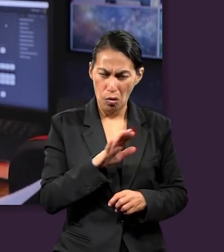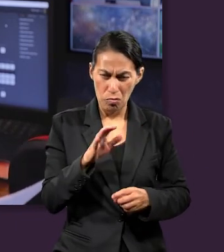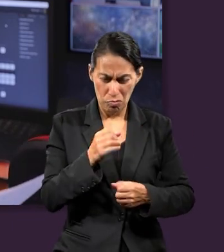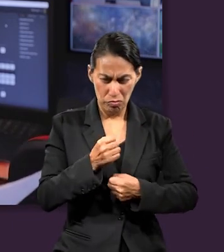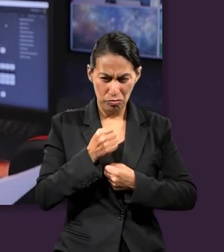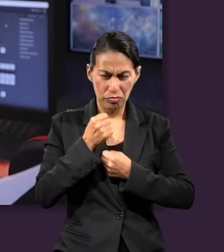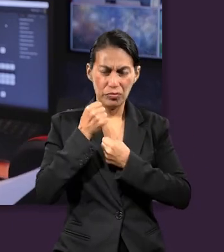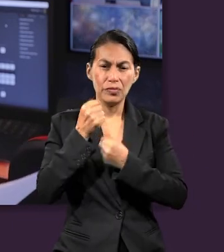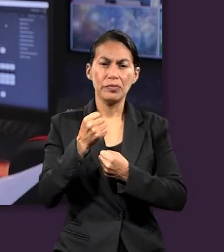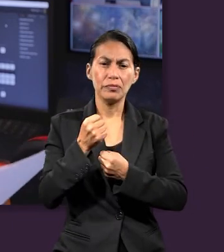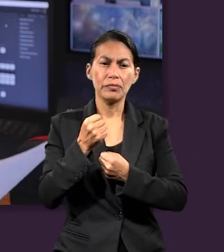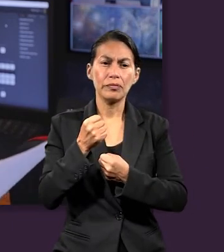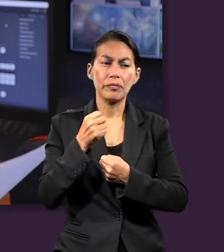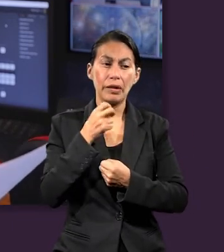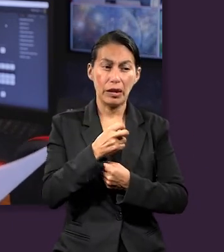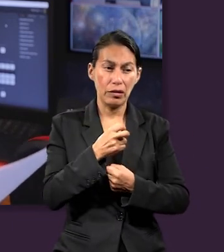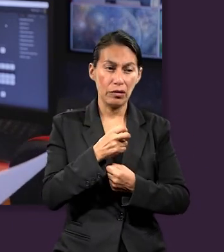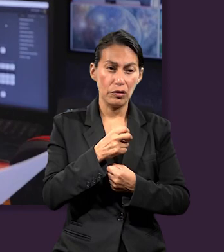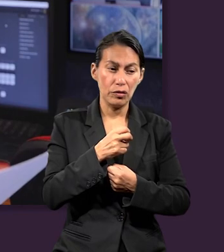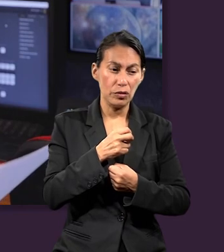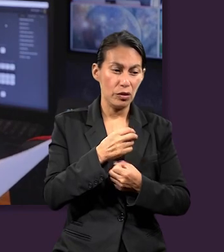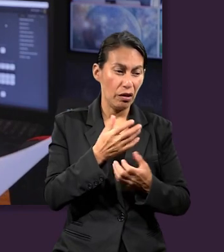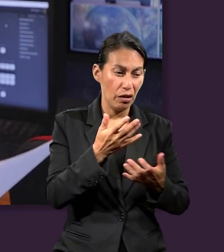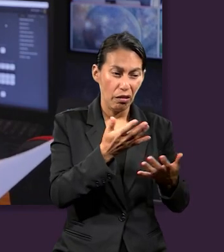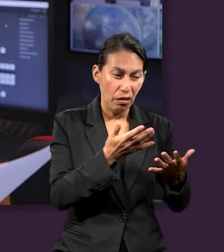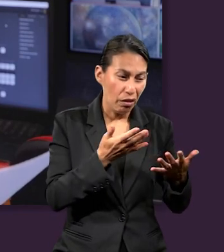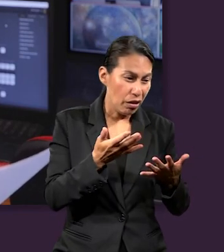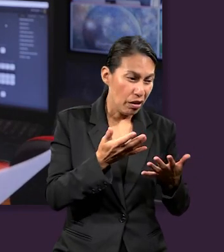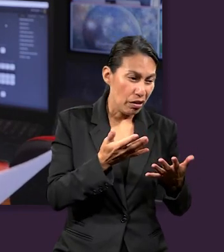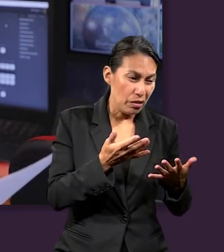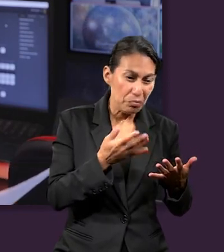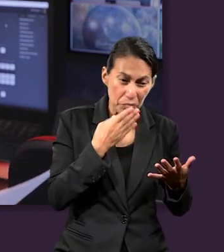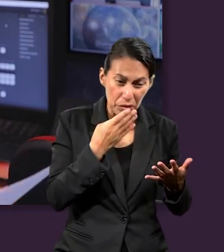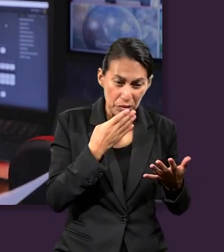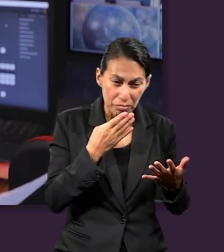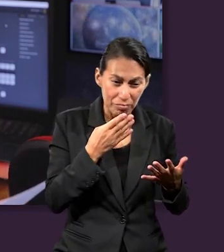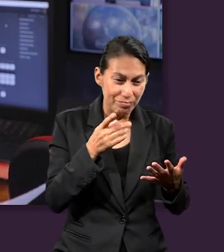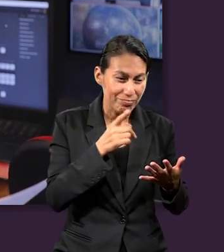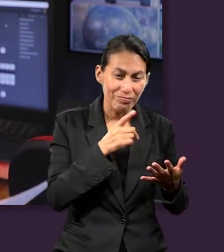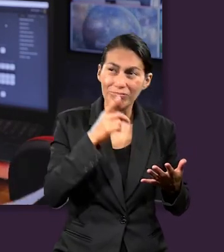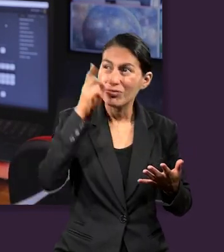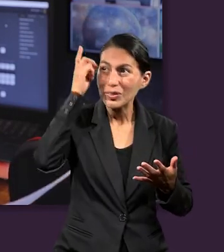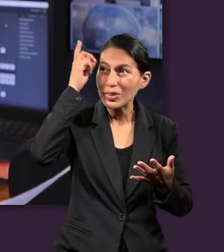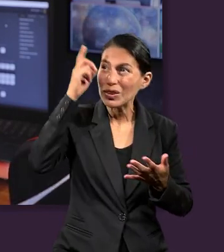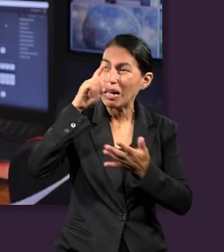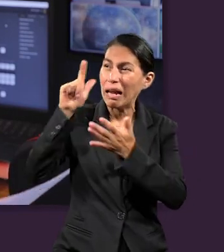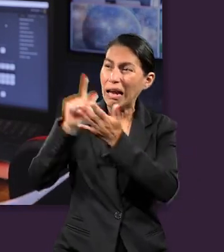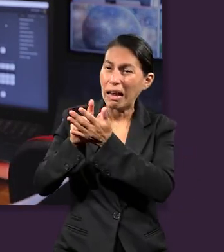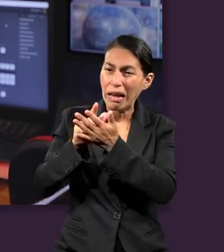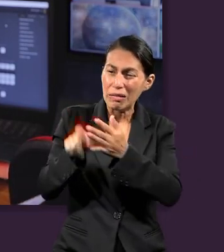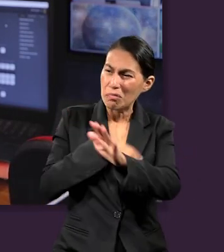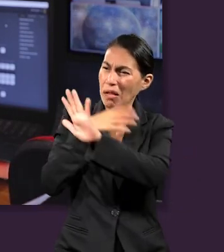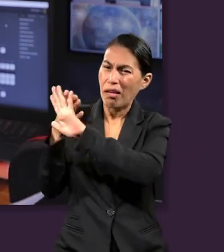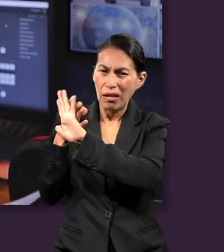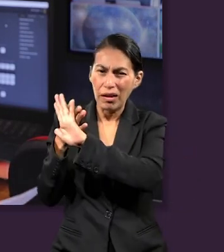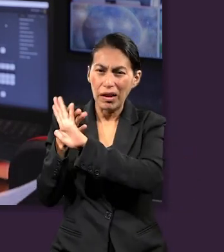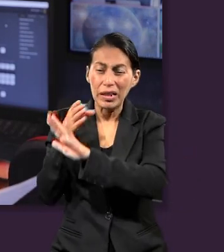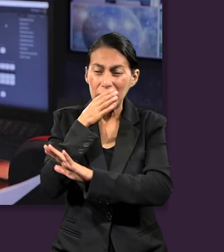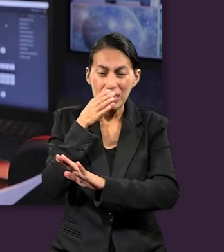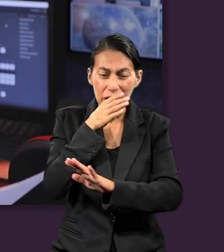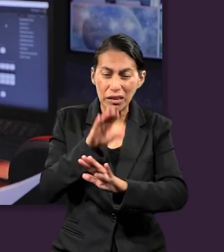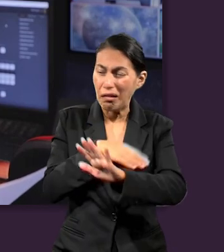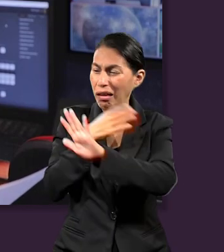prodigios engañosos por los poderes existentes estos se van a volver contra el pueblo de Dios contra la ley de